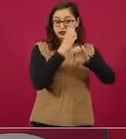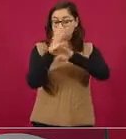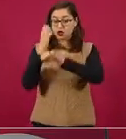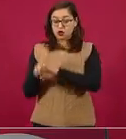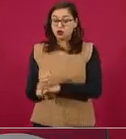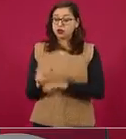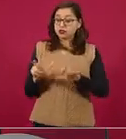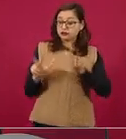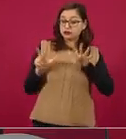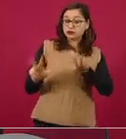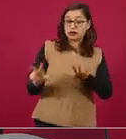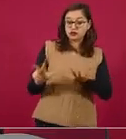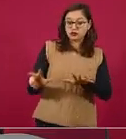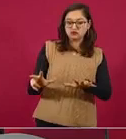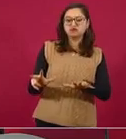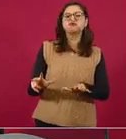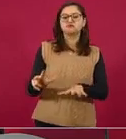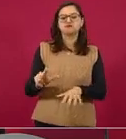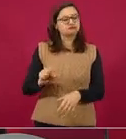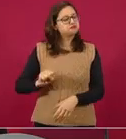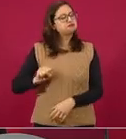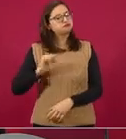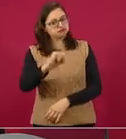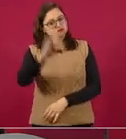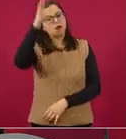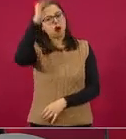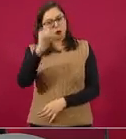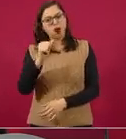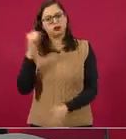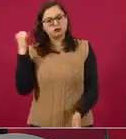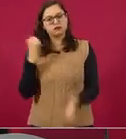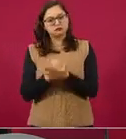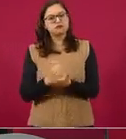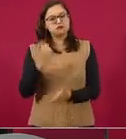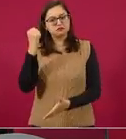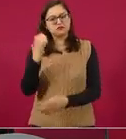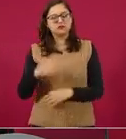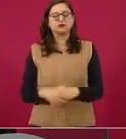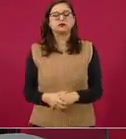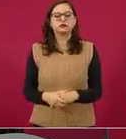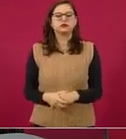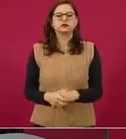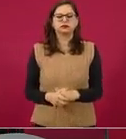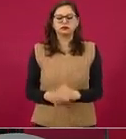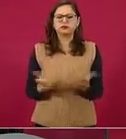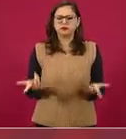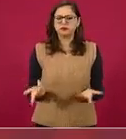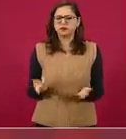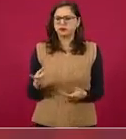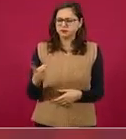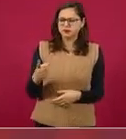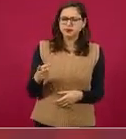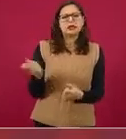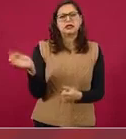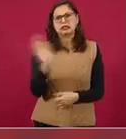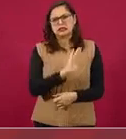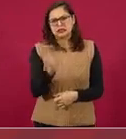18, es decir, más de la mitad. Y a lo mejor otros también